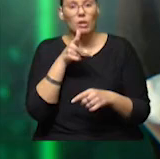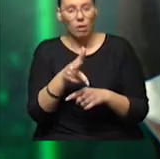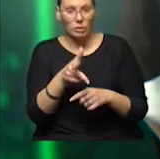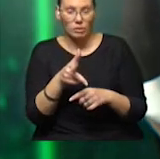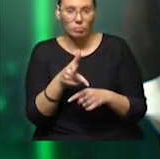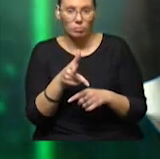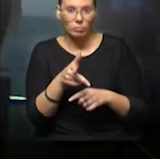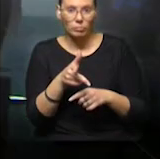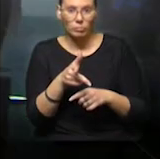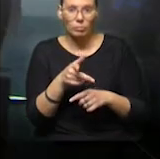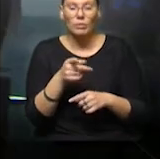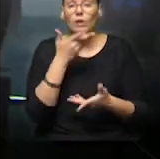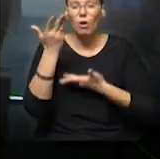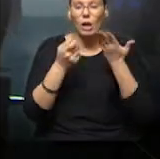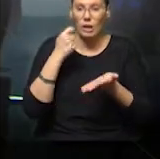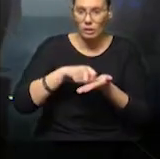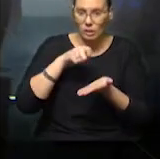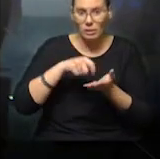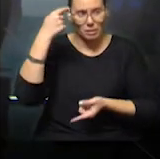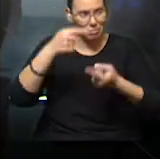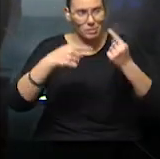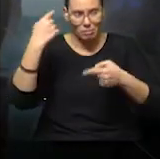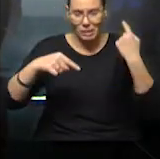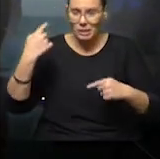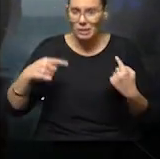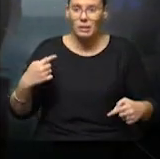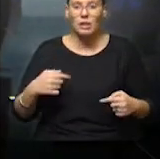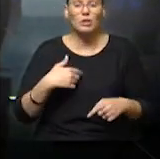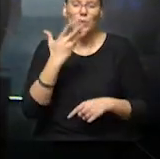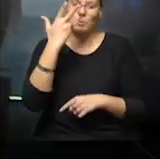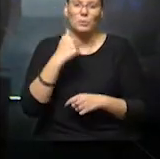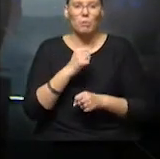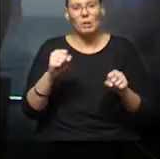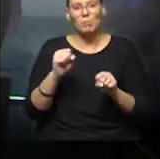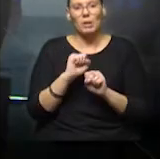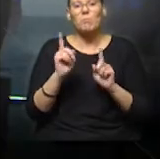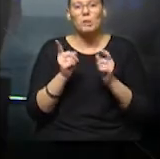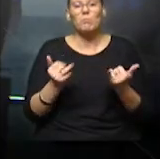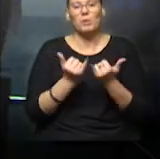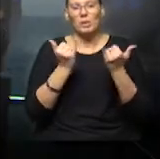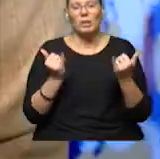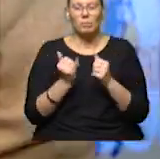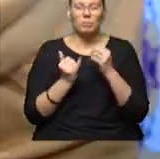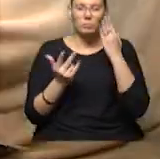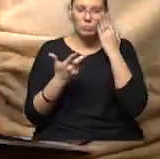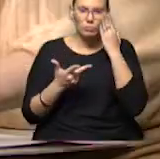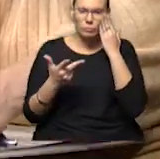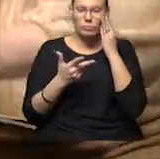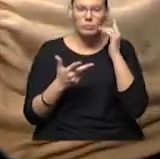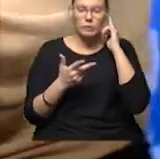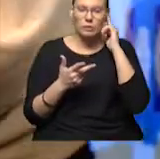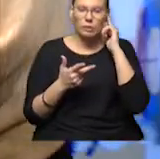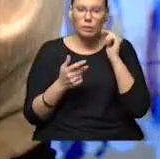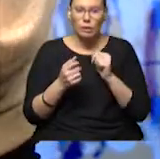que van a encontrarse con cantautores diversos. Nos re gustó para compartir la fecha. Excelente. Ahí me voy a detener